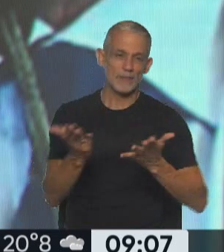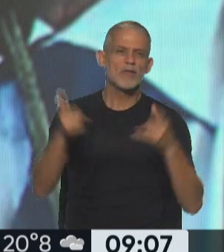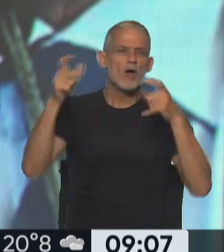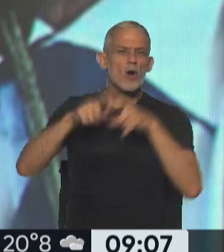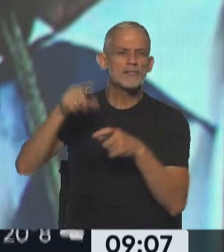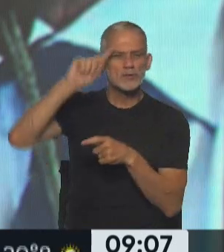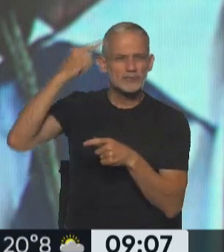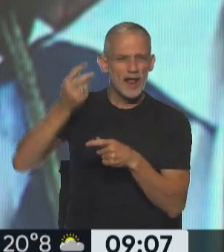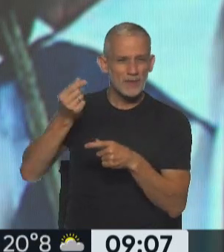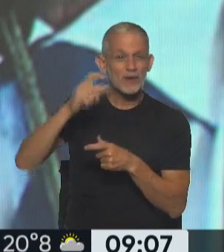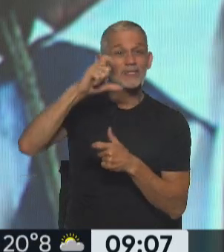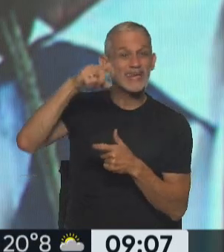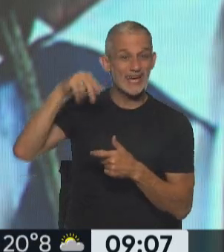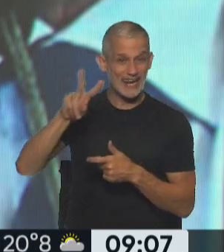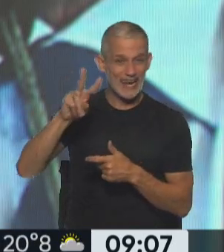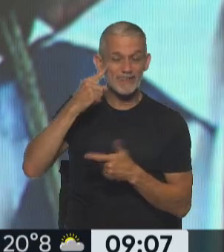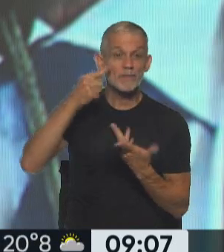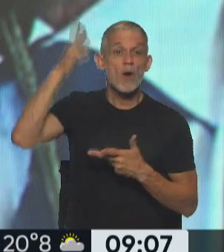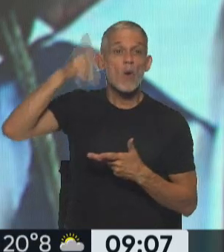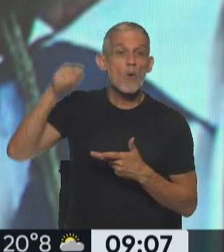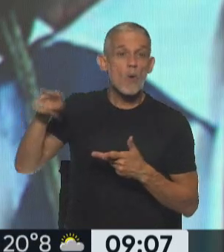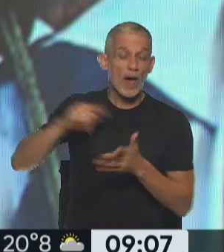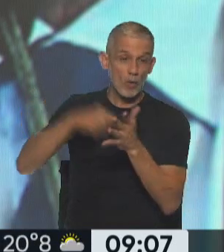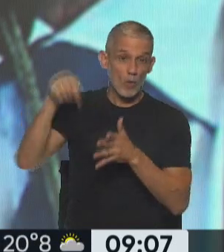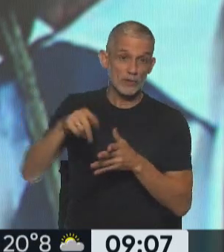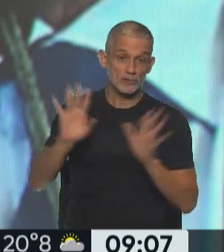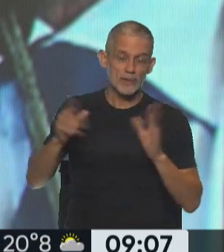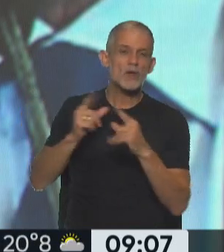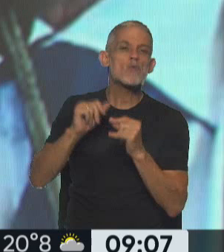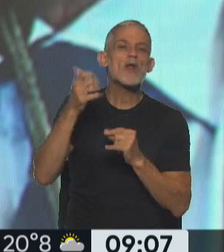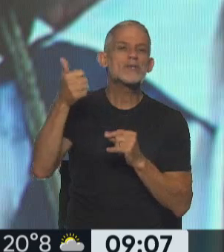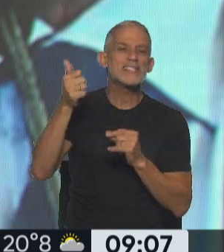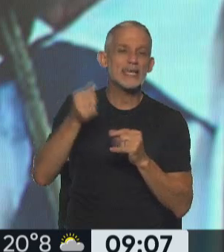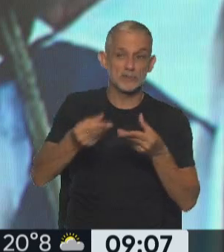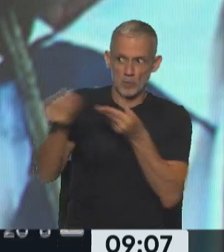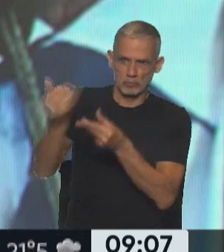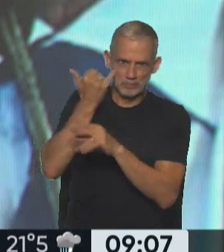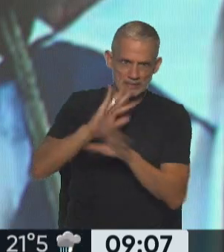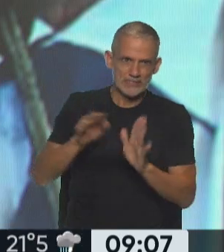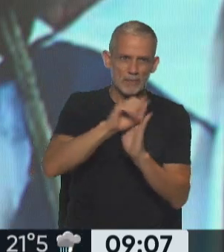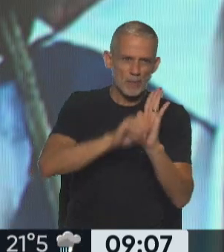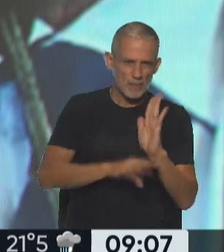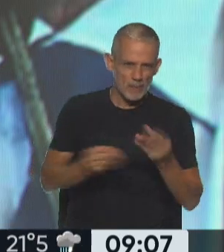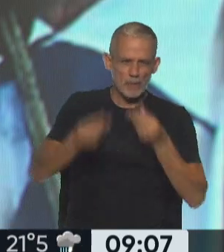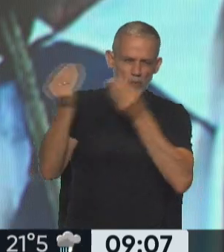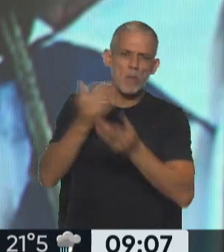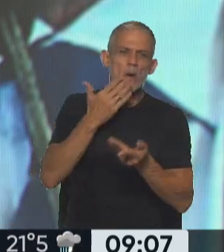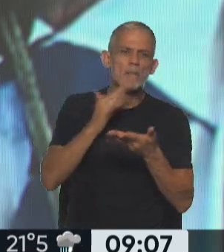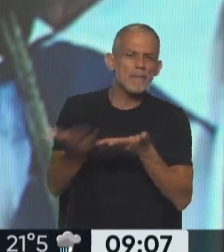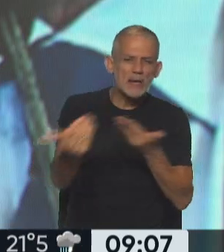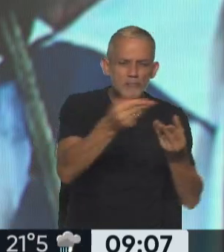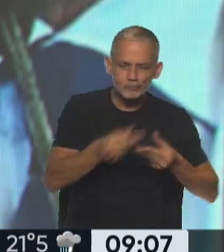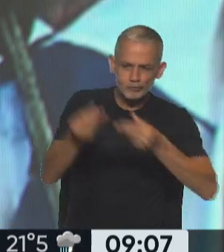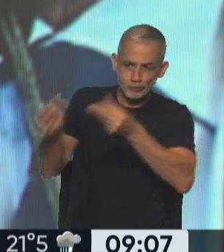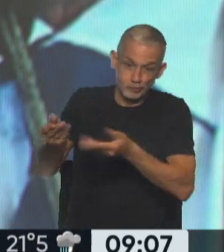Comisión Nacional de Valores entonces frente al Juzgado Federal de la Ciudad de Buenos Aires número 6, ya iniciando y presentando la documentación